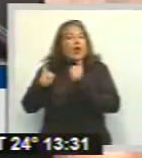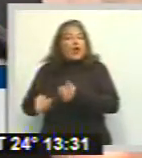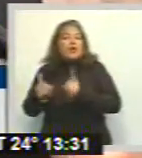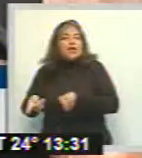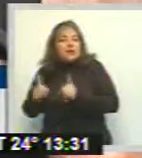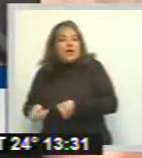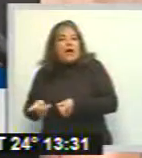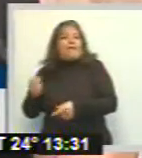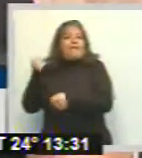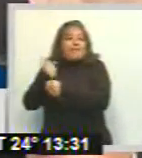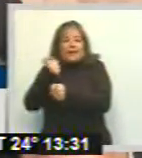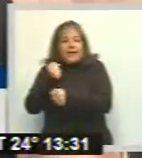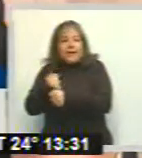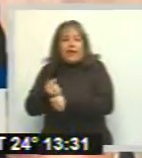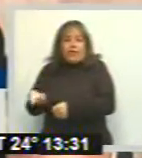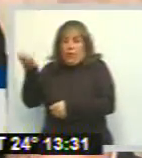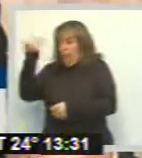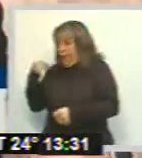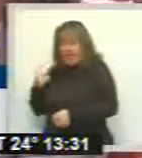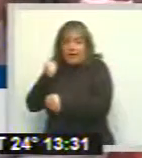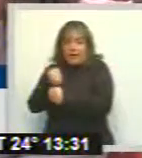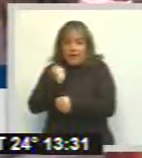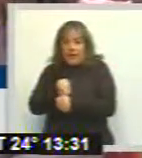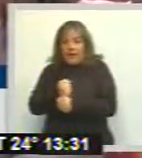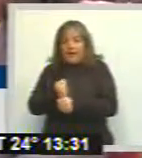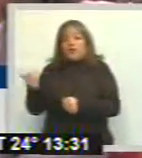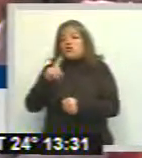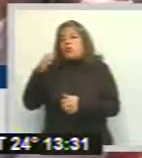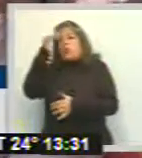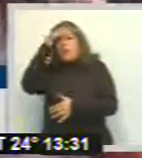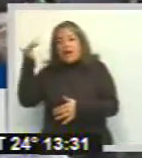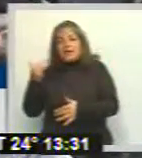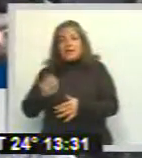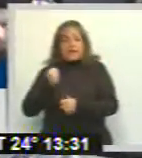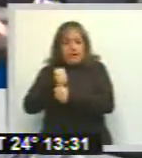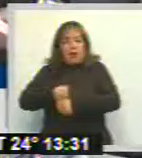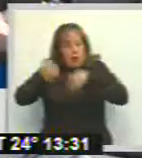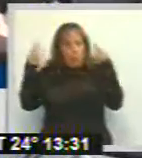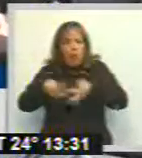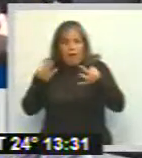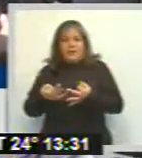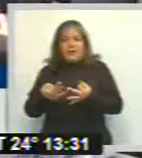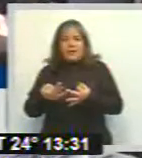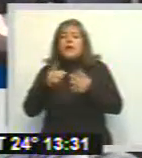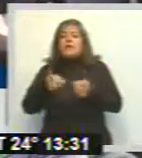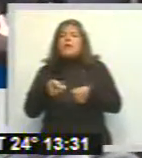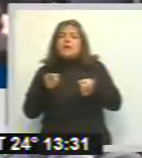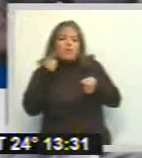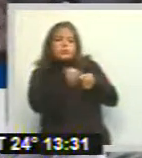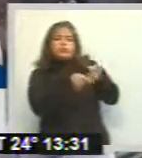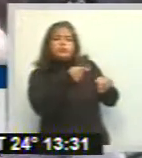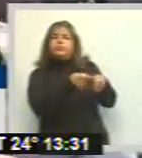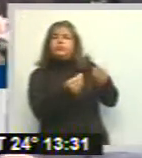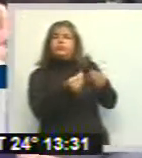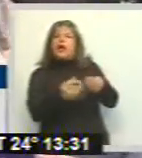línea de lo que venían trabajando, que como dije, y no me voy a cansar de repetirlo, venían haciendo muy bien, y apuntar a lo social. Hay varias áreas que no hay